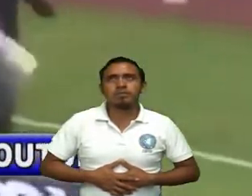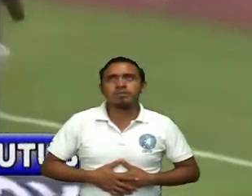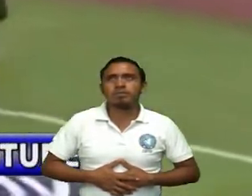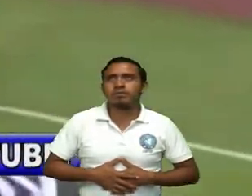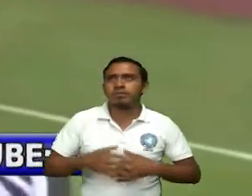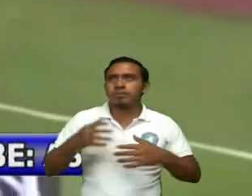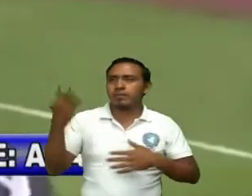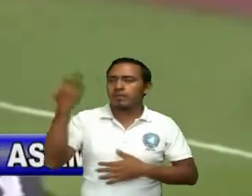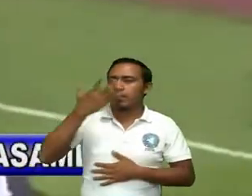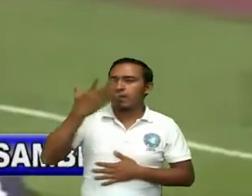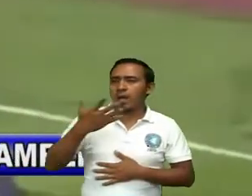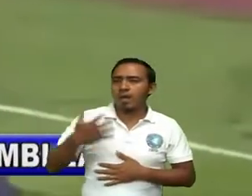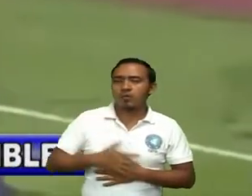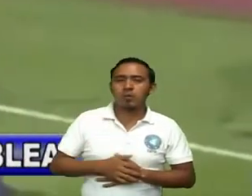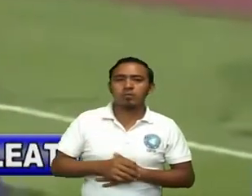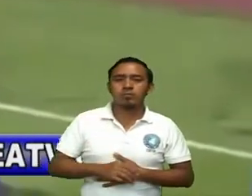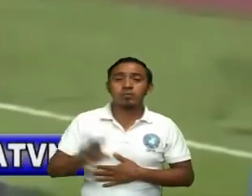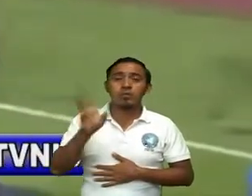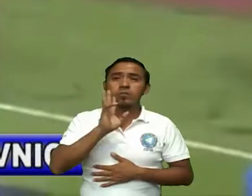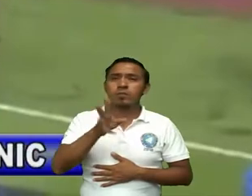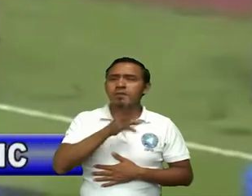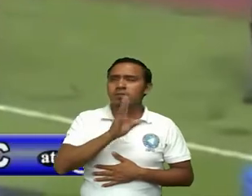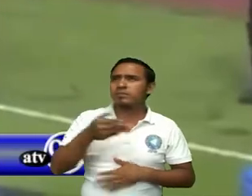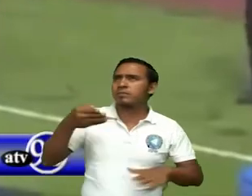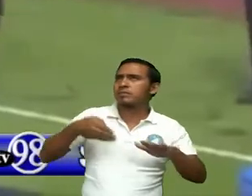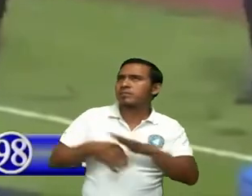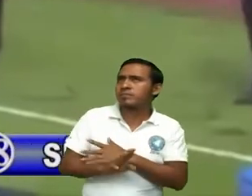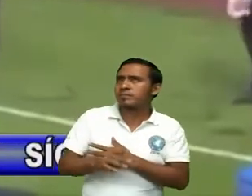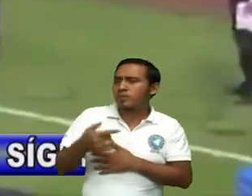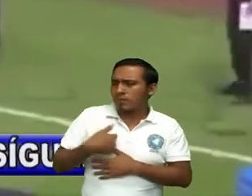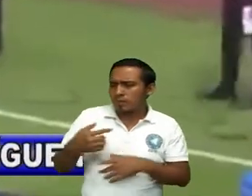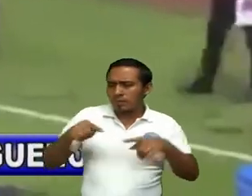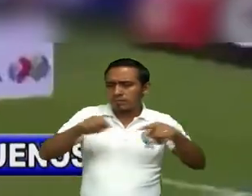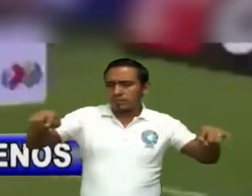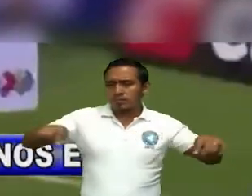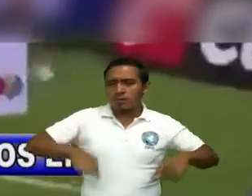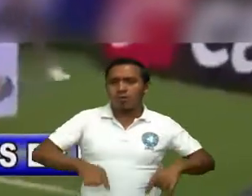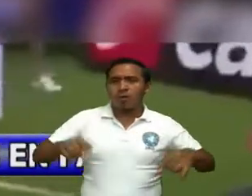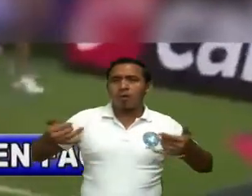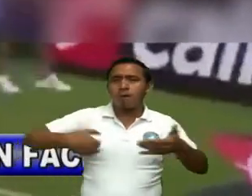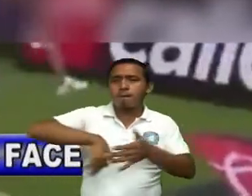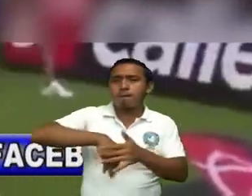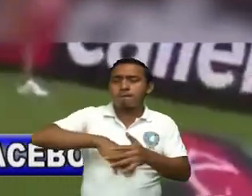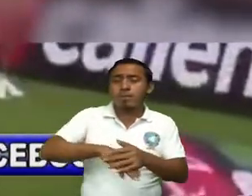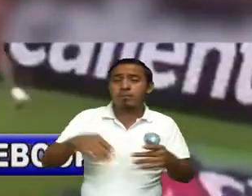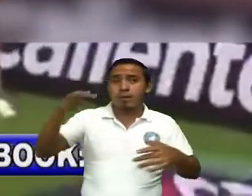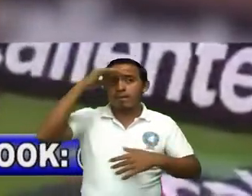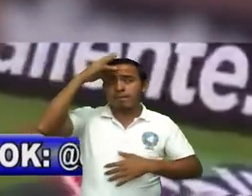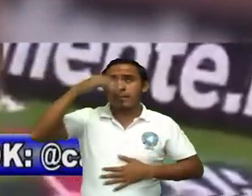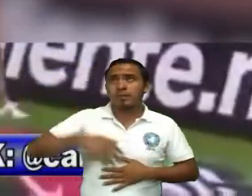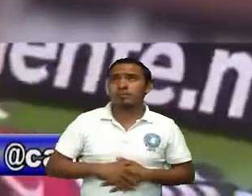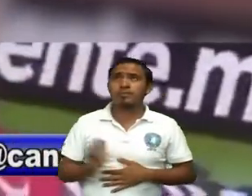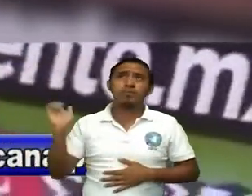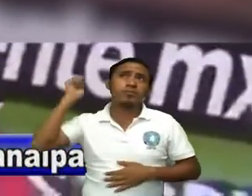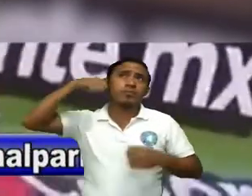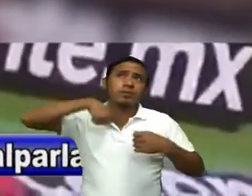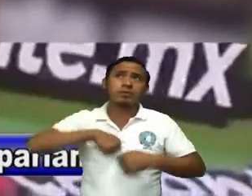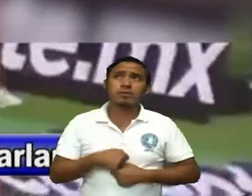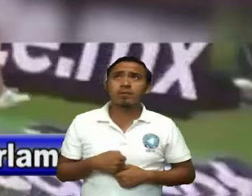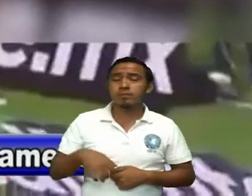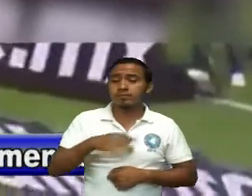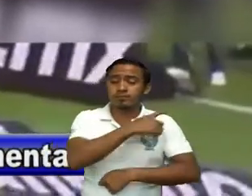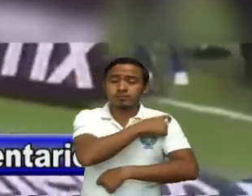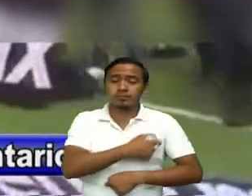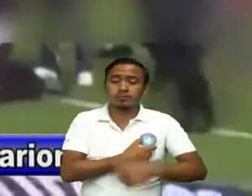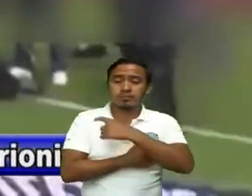El negro del WhatsApp invade una cancha en medio de un partido de fútbol en México. Con toalla en cuello, camiseta verde sin